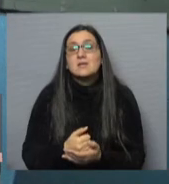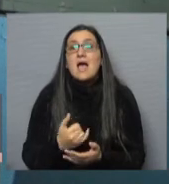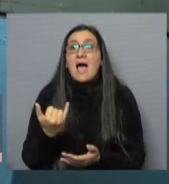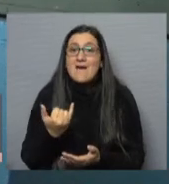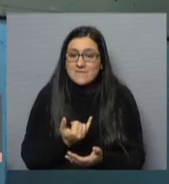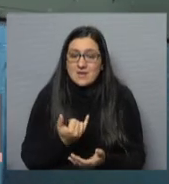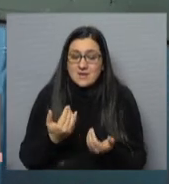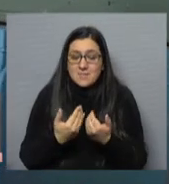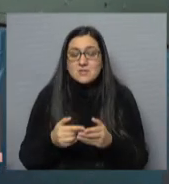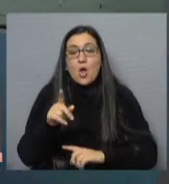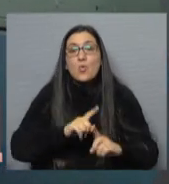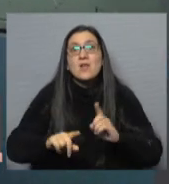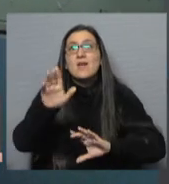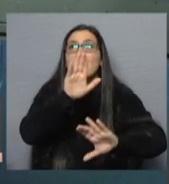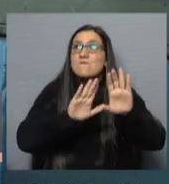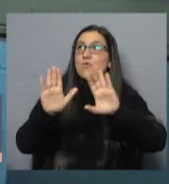reformas,